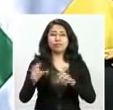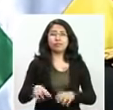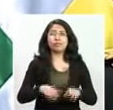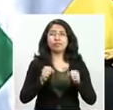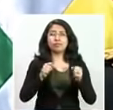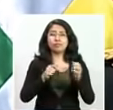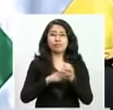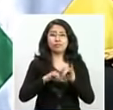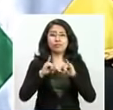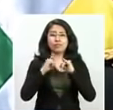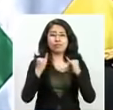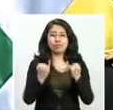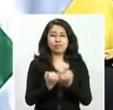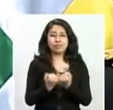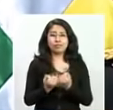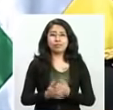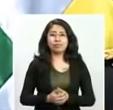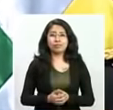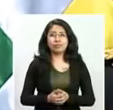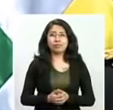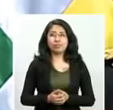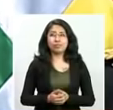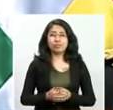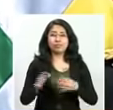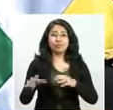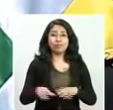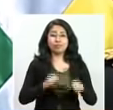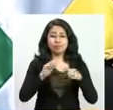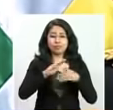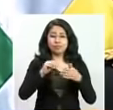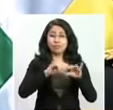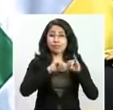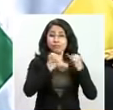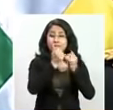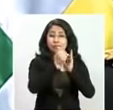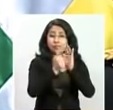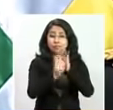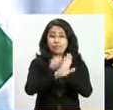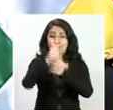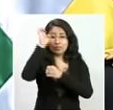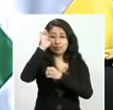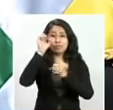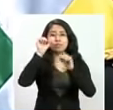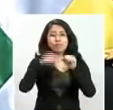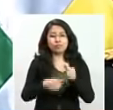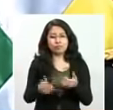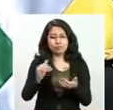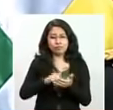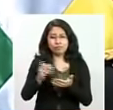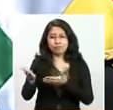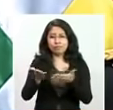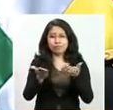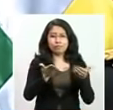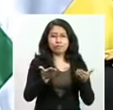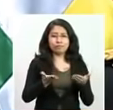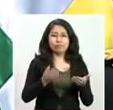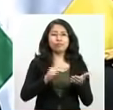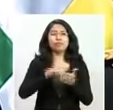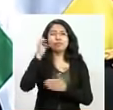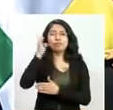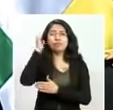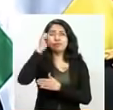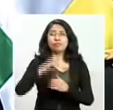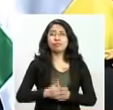de recuperar nuestra institucionalidad, de recuperar nuestra Procuraduría y ponerla nuevamente al servicio del Estado boliviano.